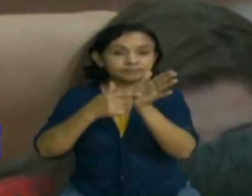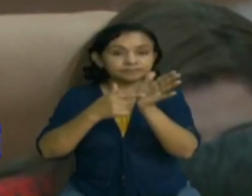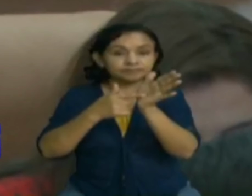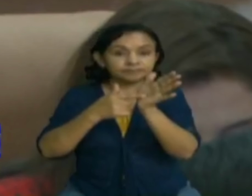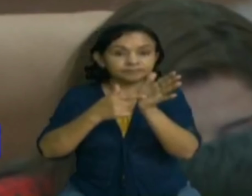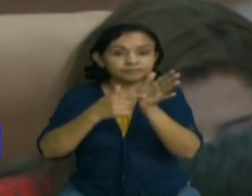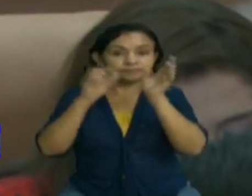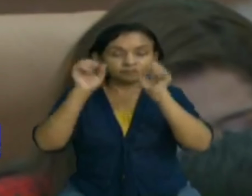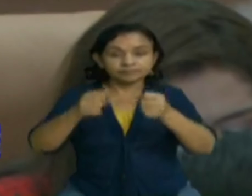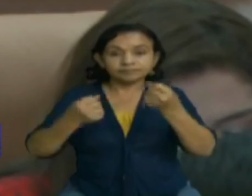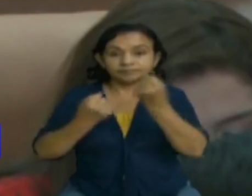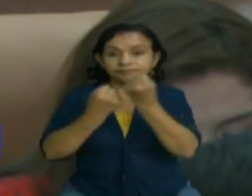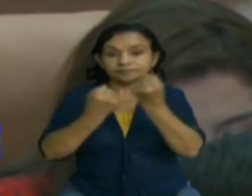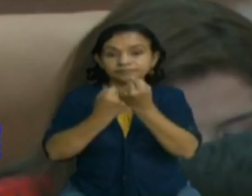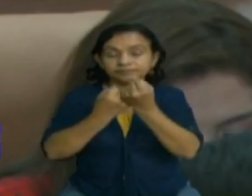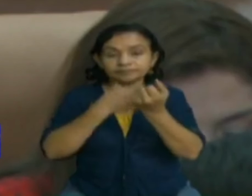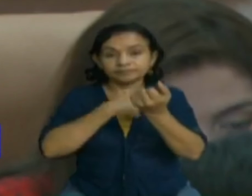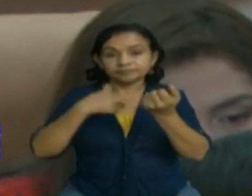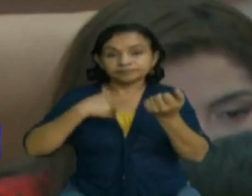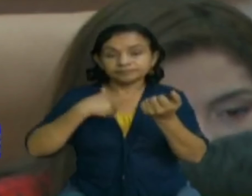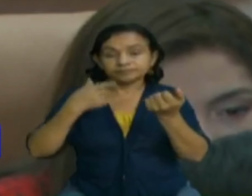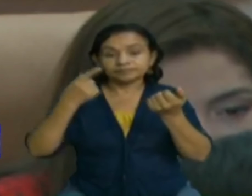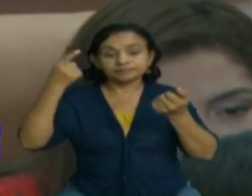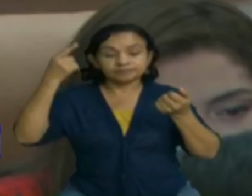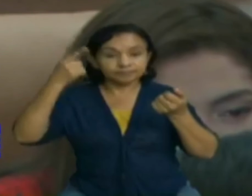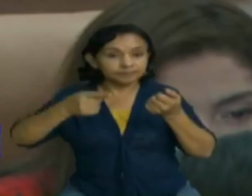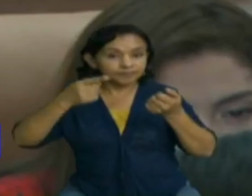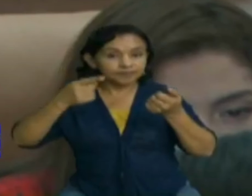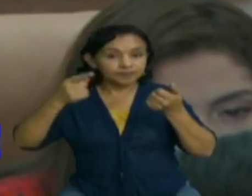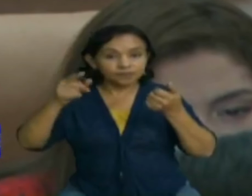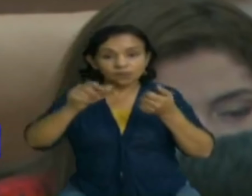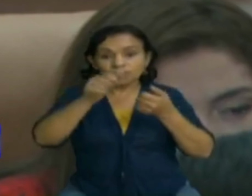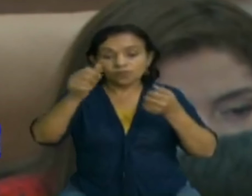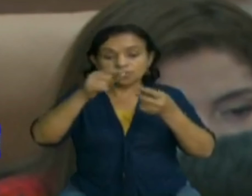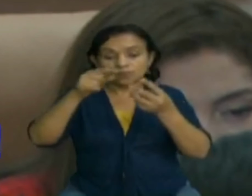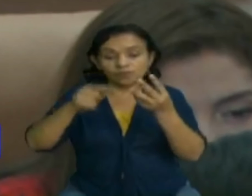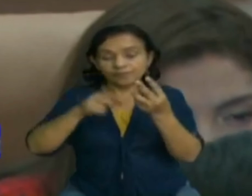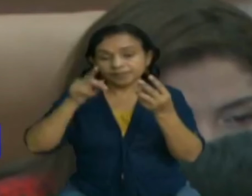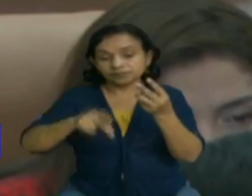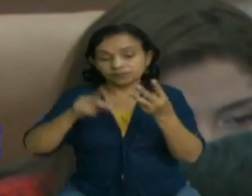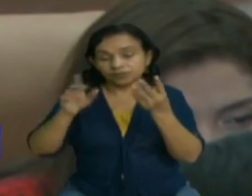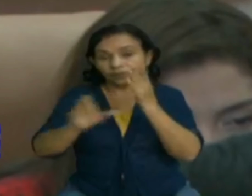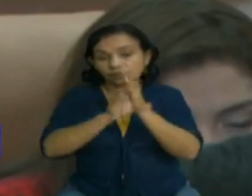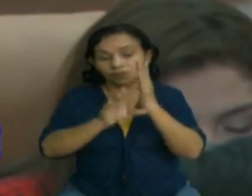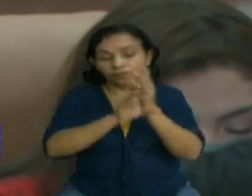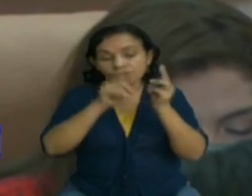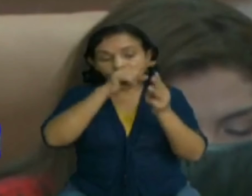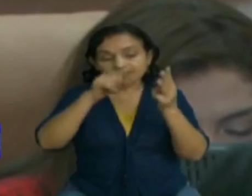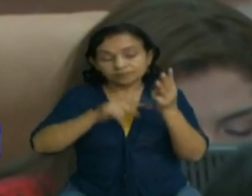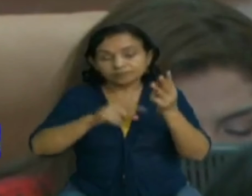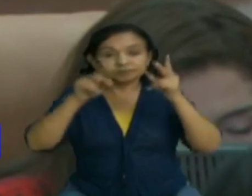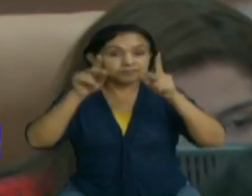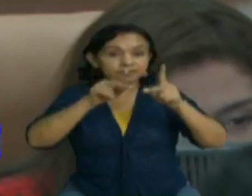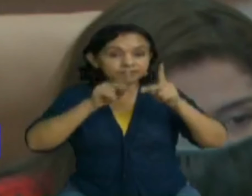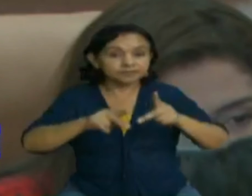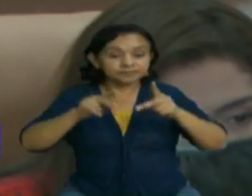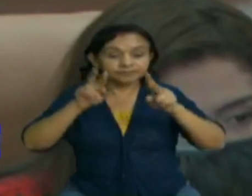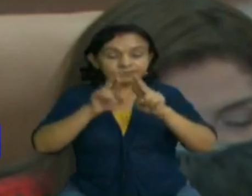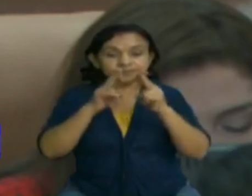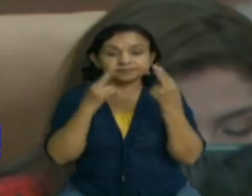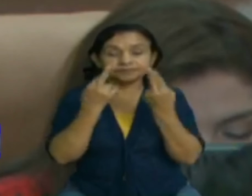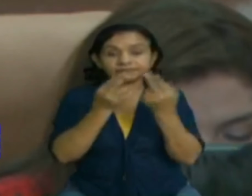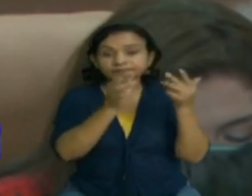para sustentar y formular acusación contra una o varias personas. Eso significa que esta audiencia